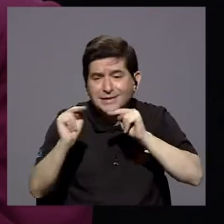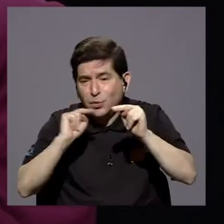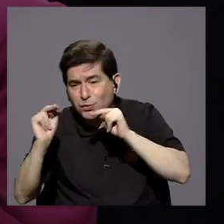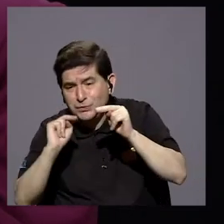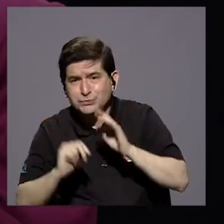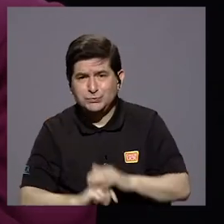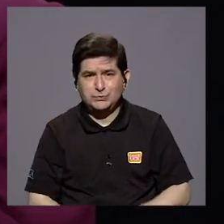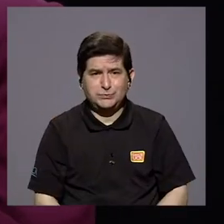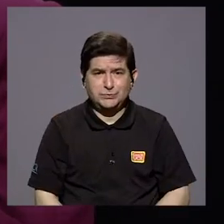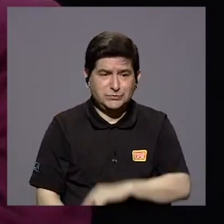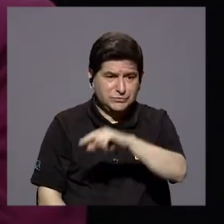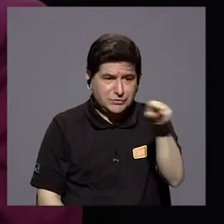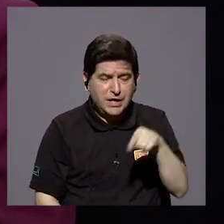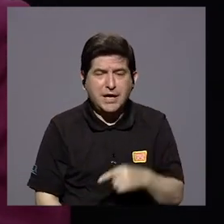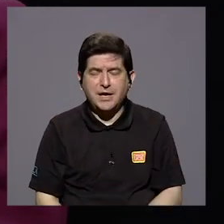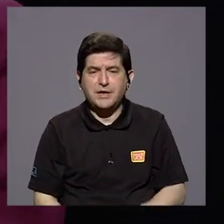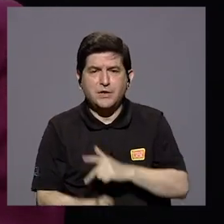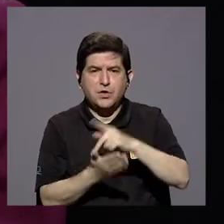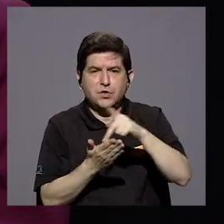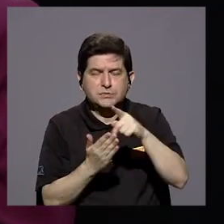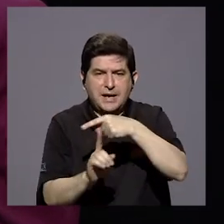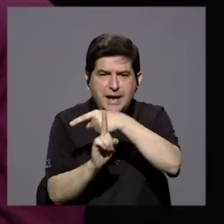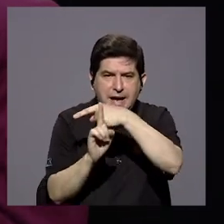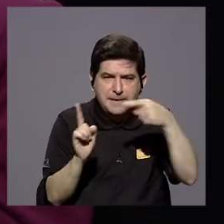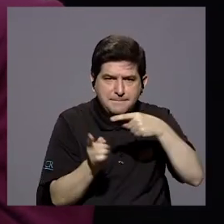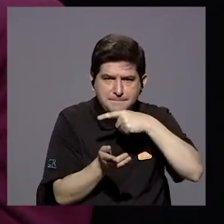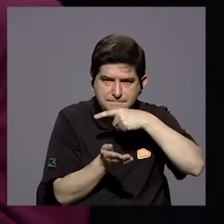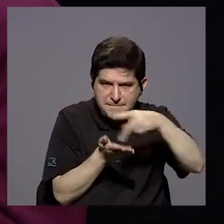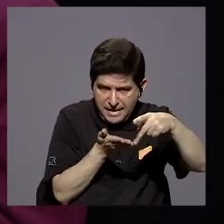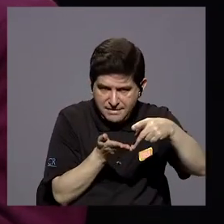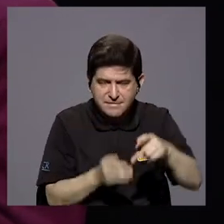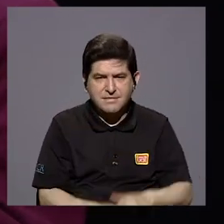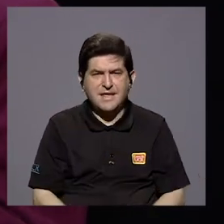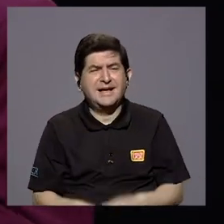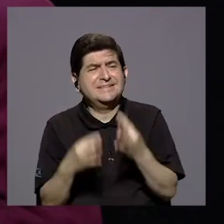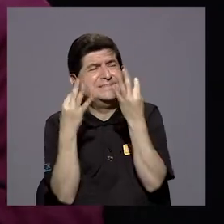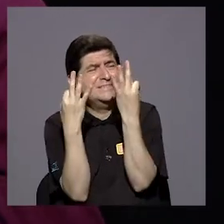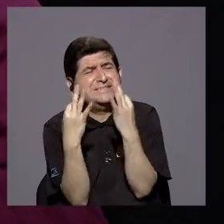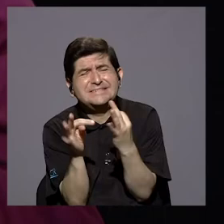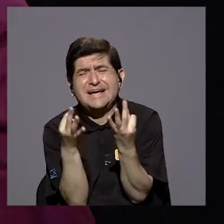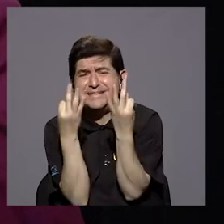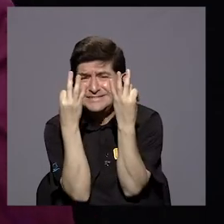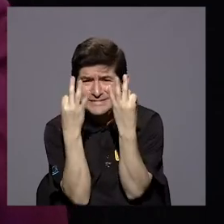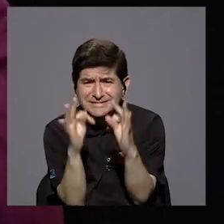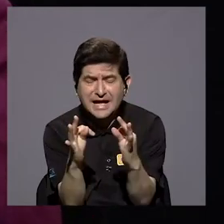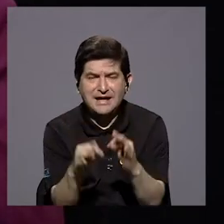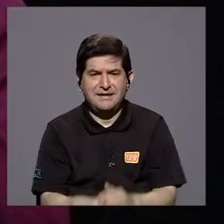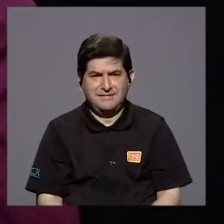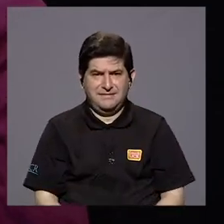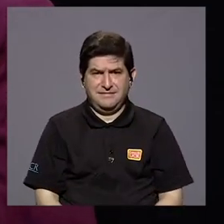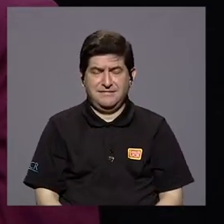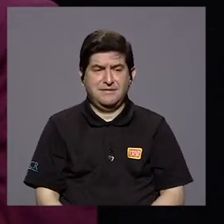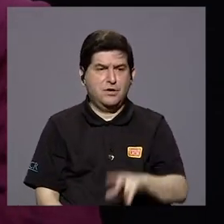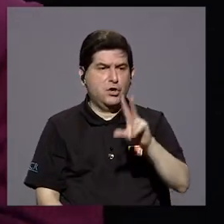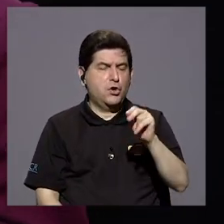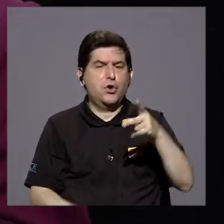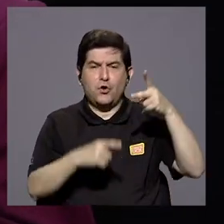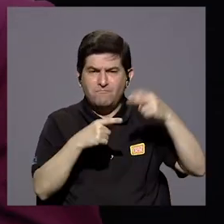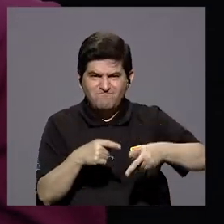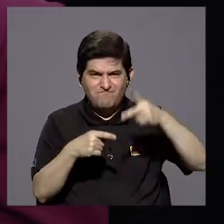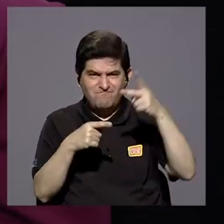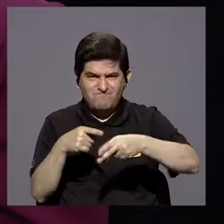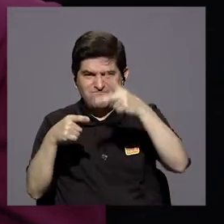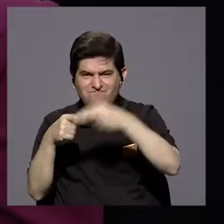de que paguen medio salario. Se está tratando de ver cómo no despiden